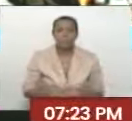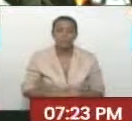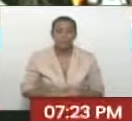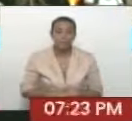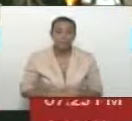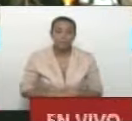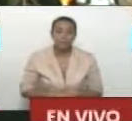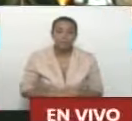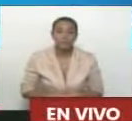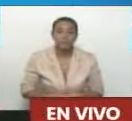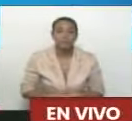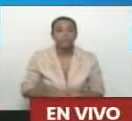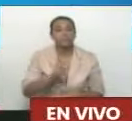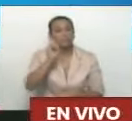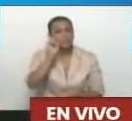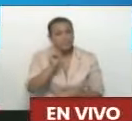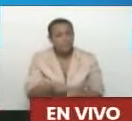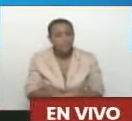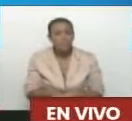Y